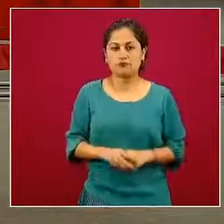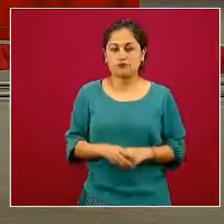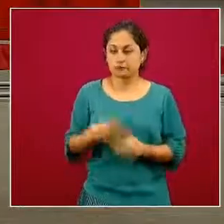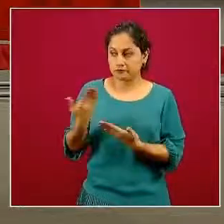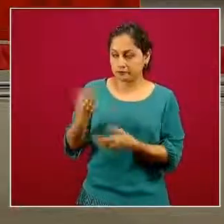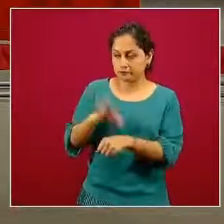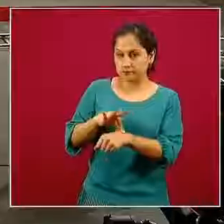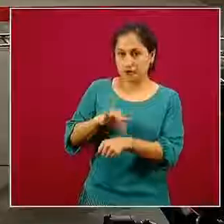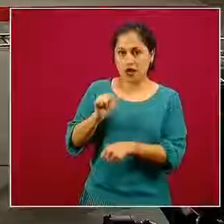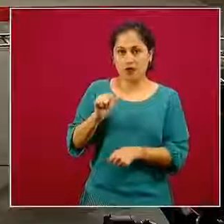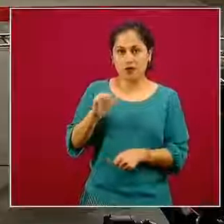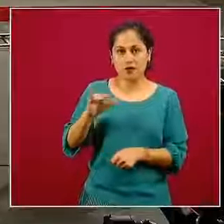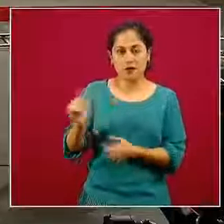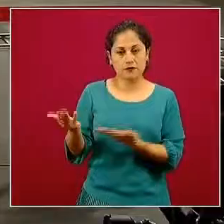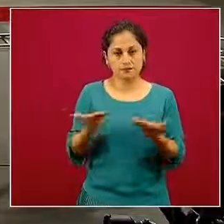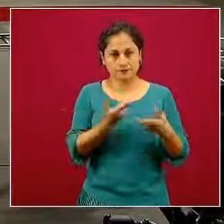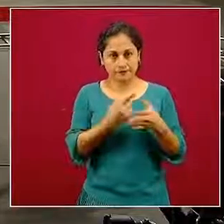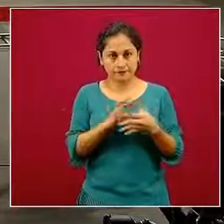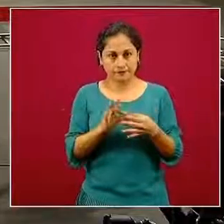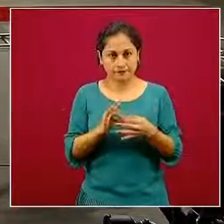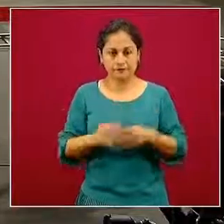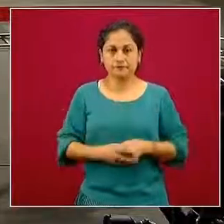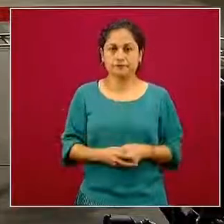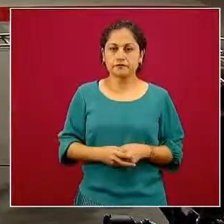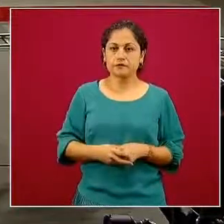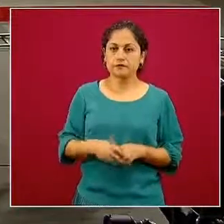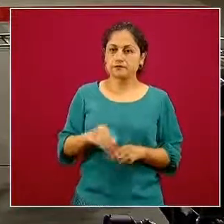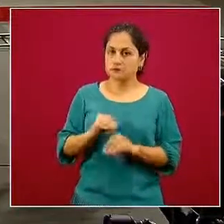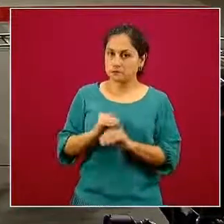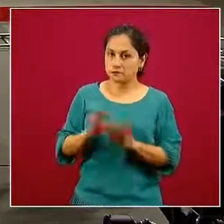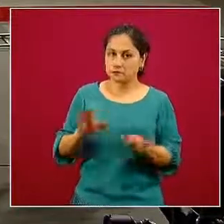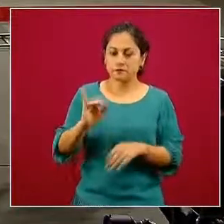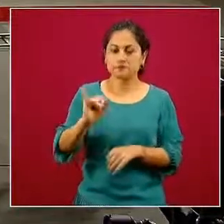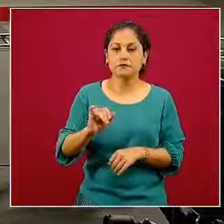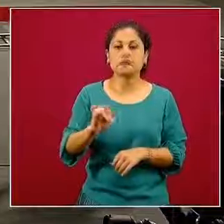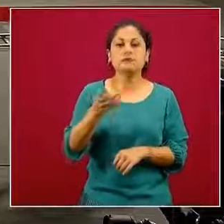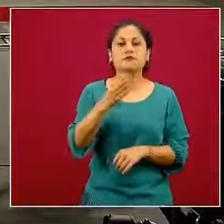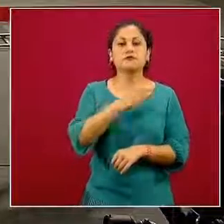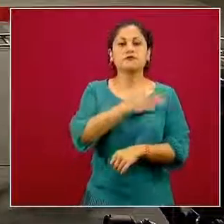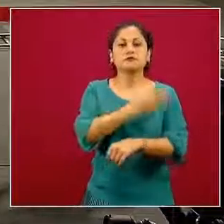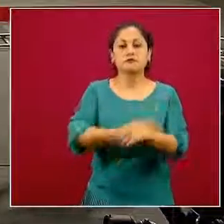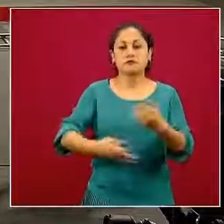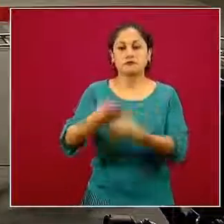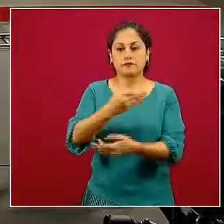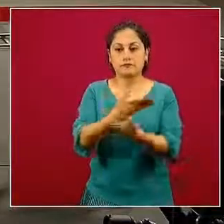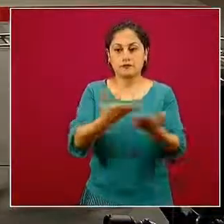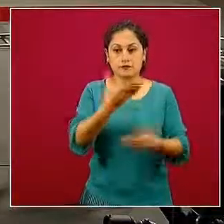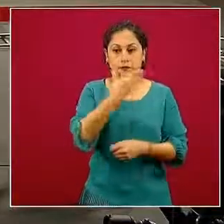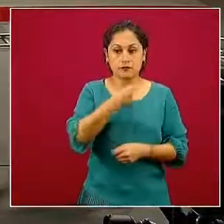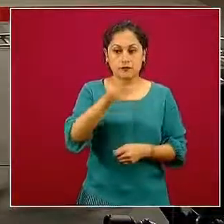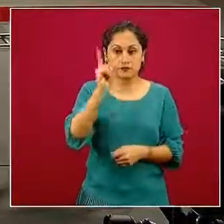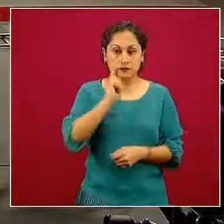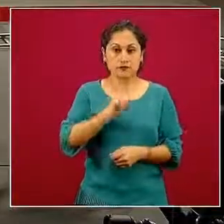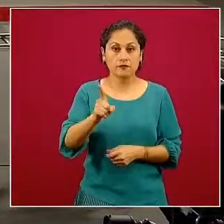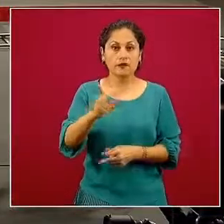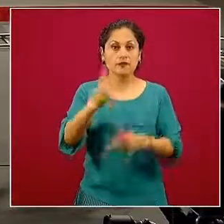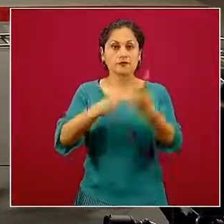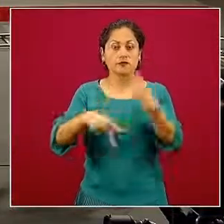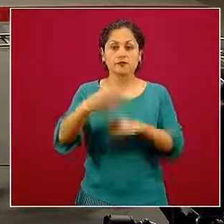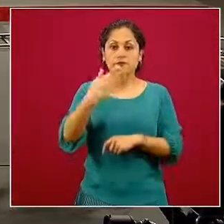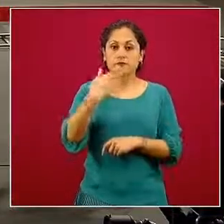mucho gusto, señor secretario. Muy buenas tardes a todas y todos. Bienvenidos a la conferencia vespertina